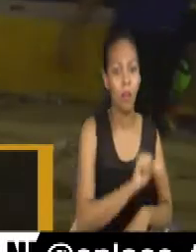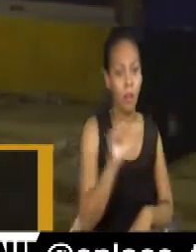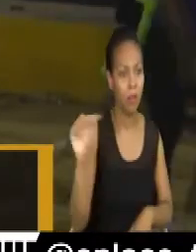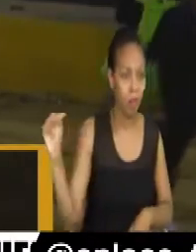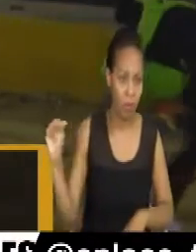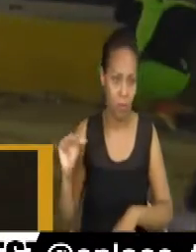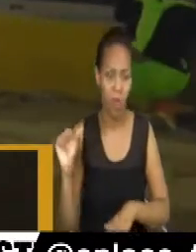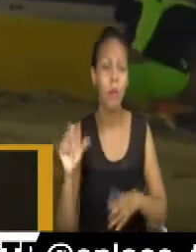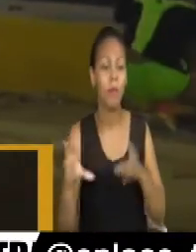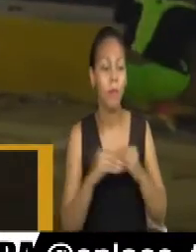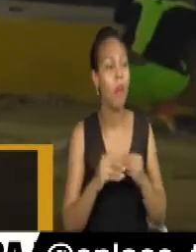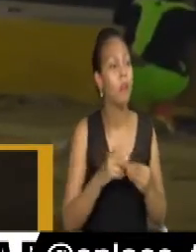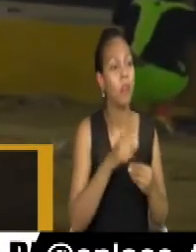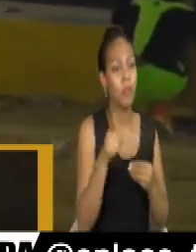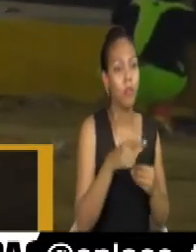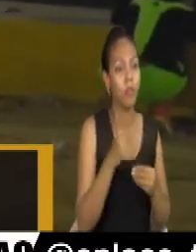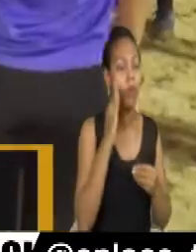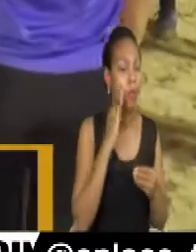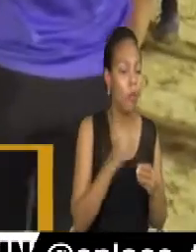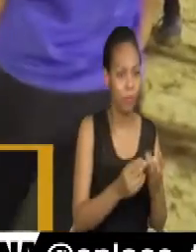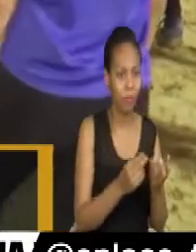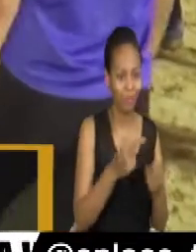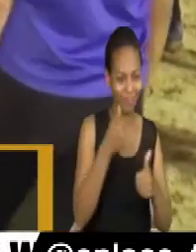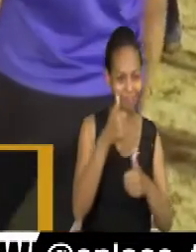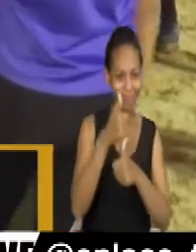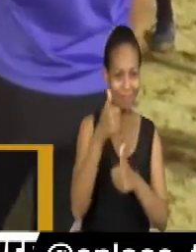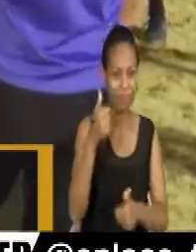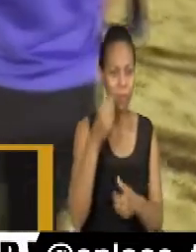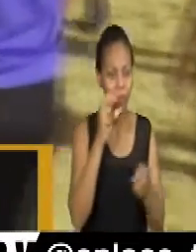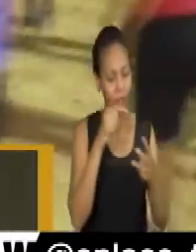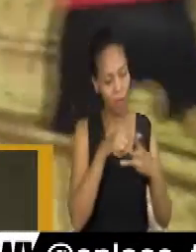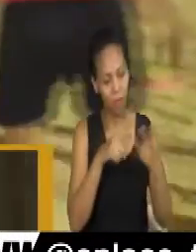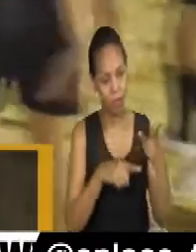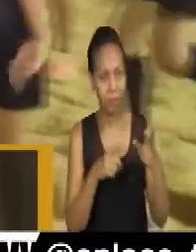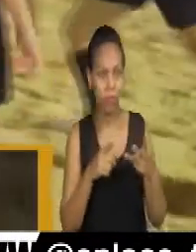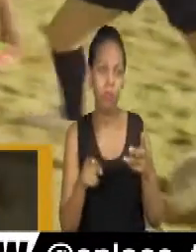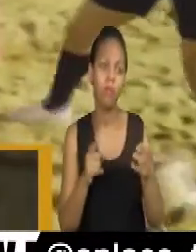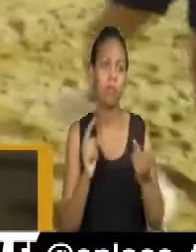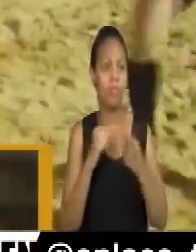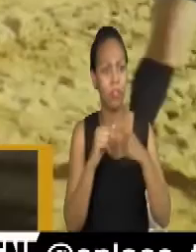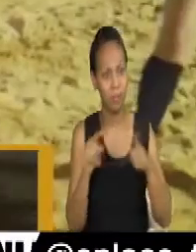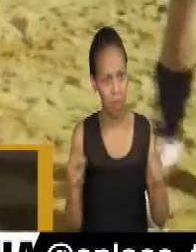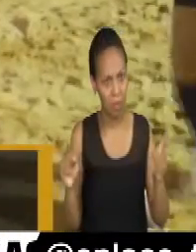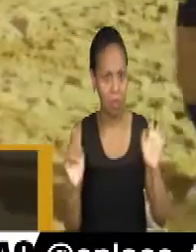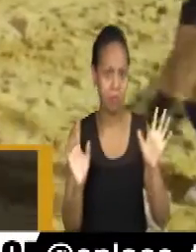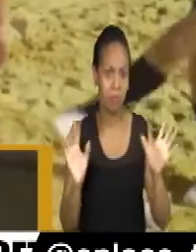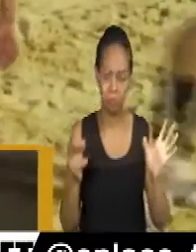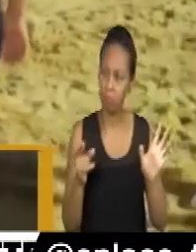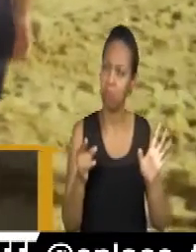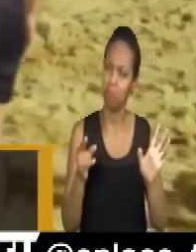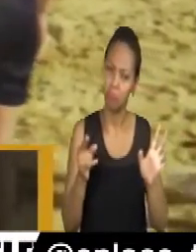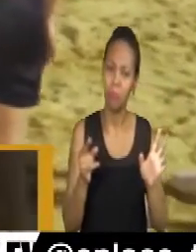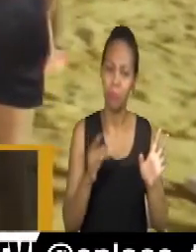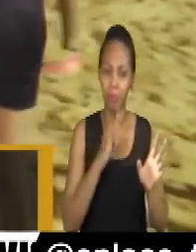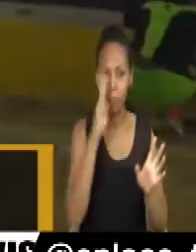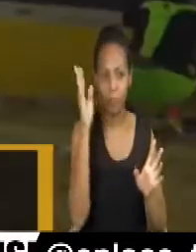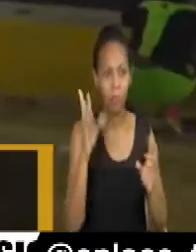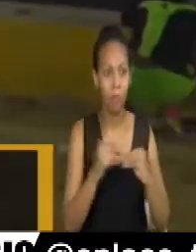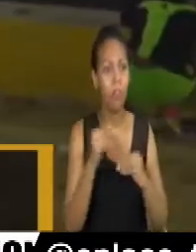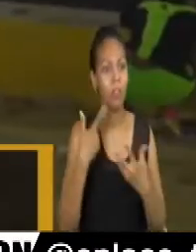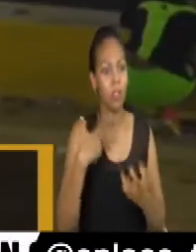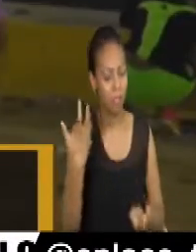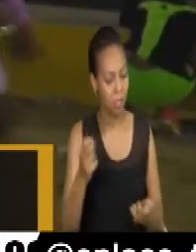que nosotros tenemos la oportunidad de un estilo de vida diferente, la oportunidad de que puedan llegar al